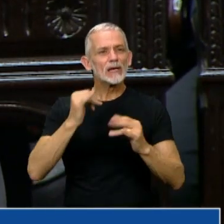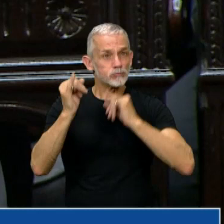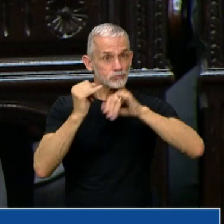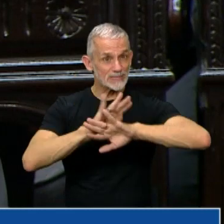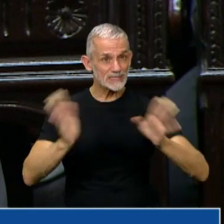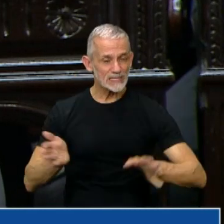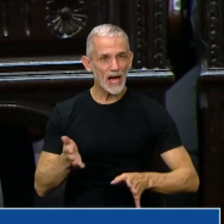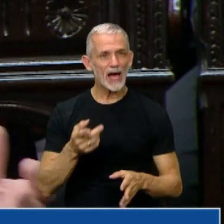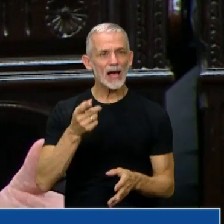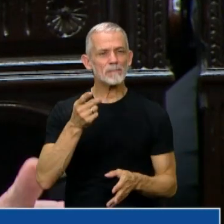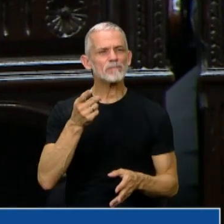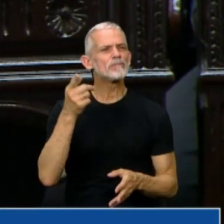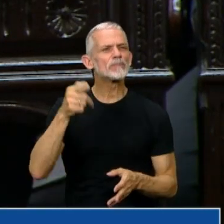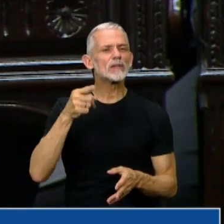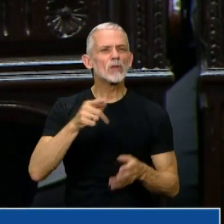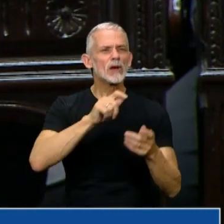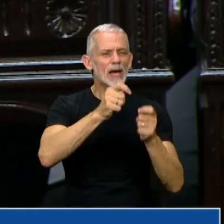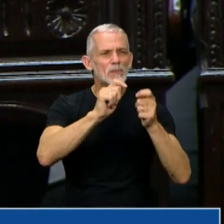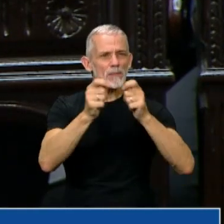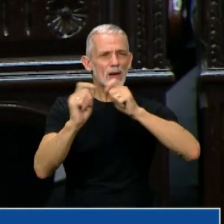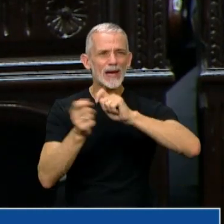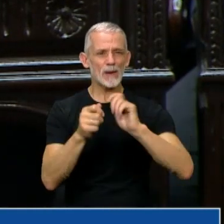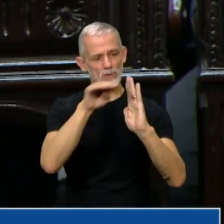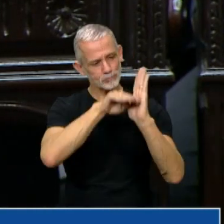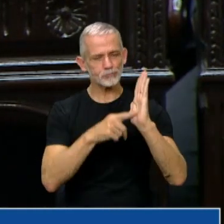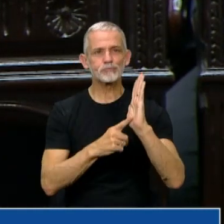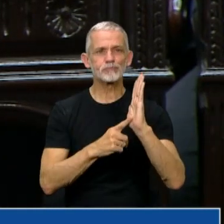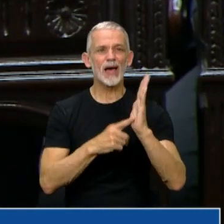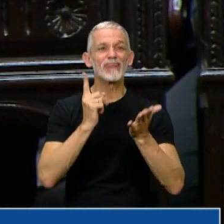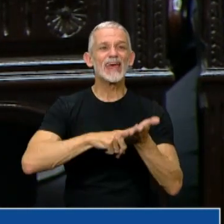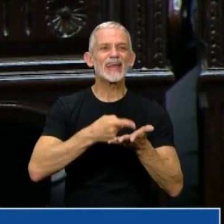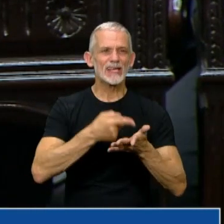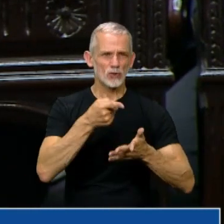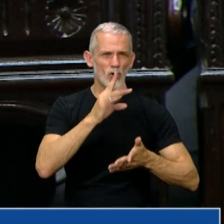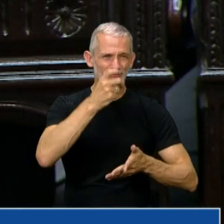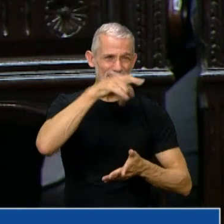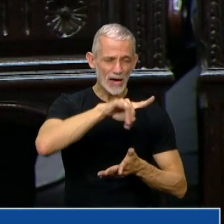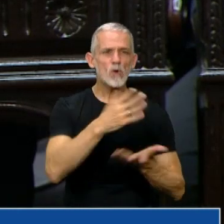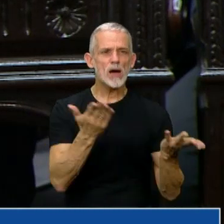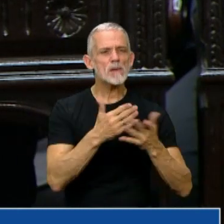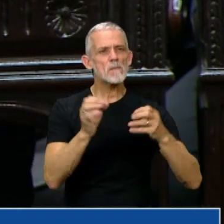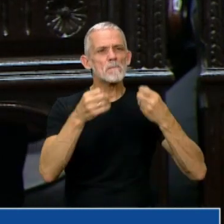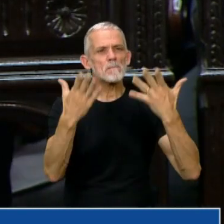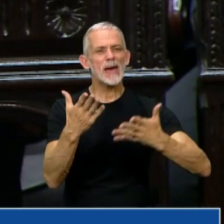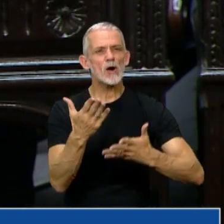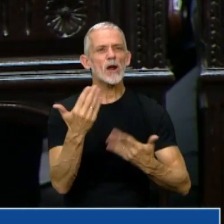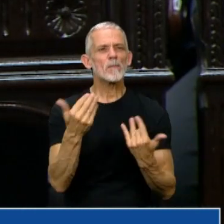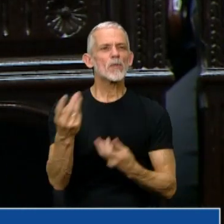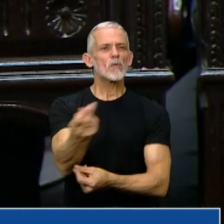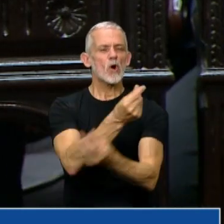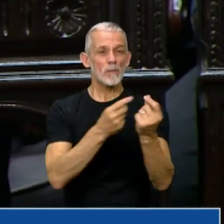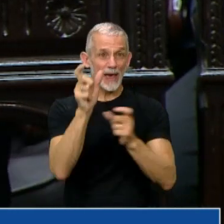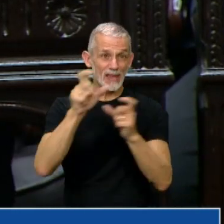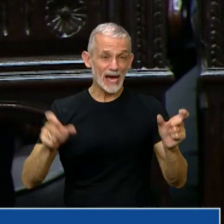informó, estos cambios que establecen en el decreto representan una mejora del poder